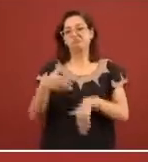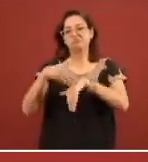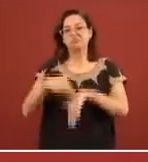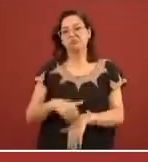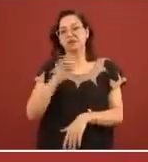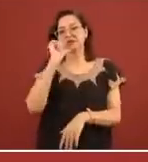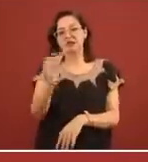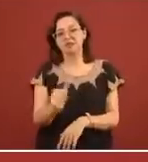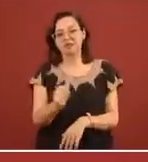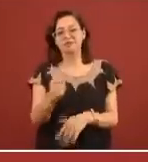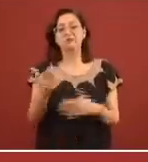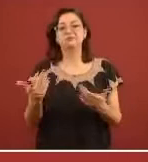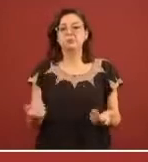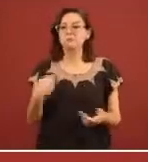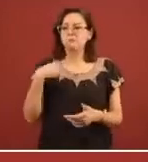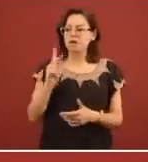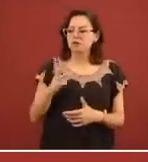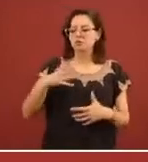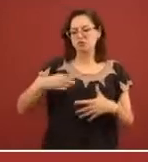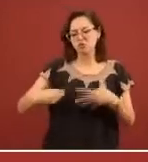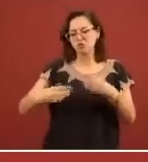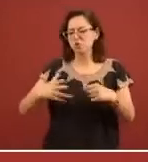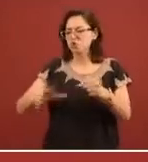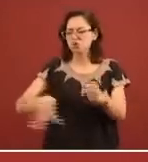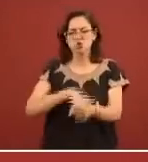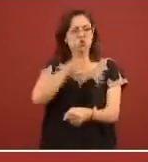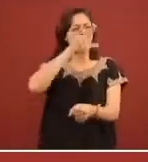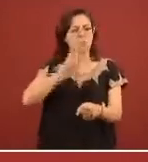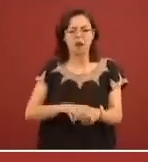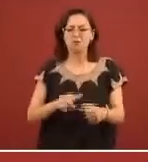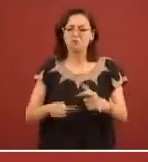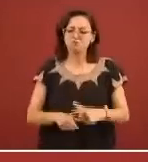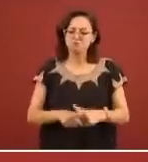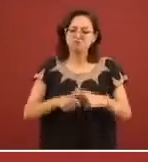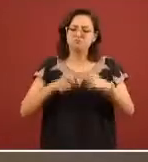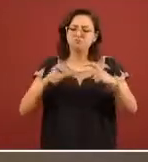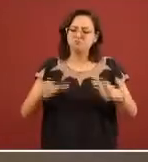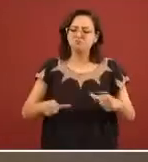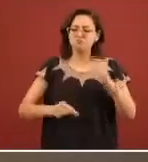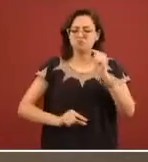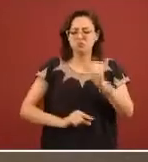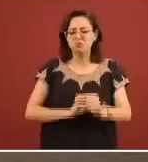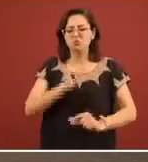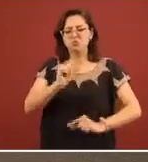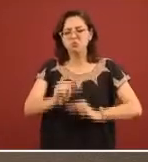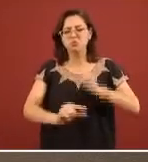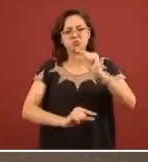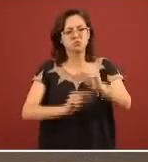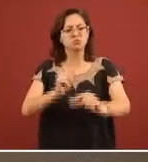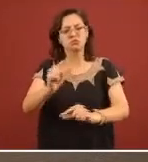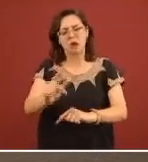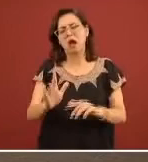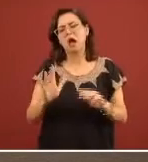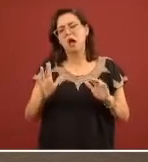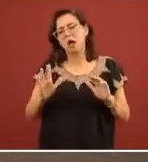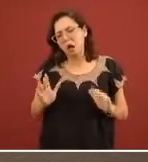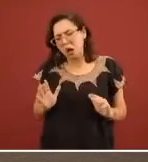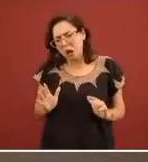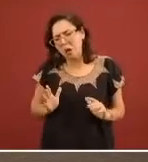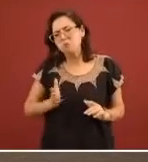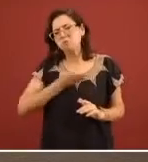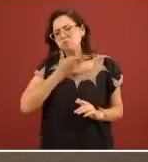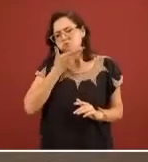de incidencia acumulada se mantiene estable o no tiene un crecimiento importante en el día a día o en la semana con semana, podría